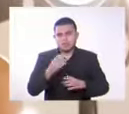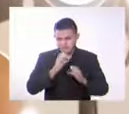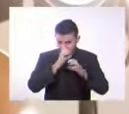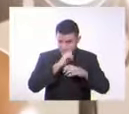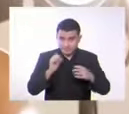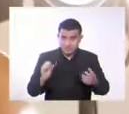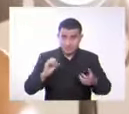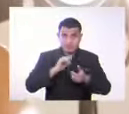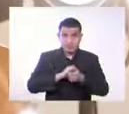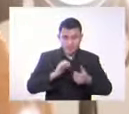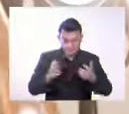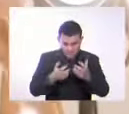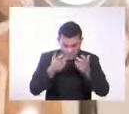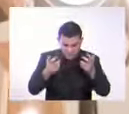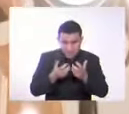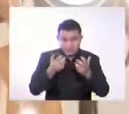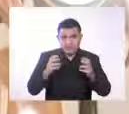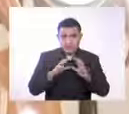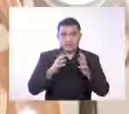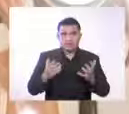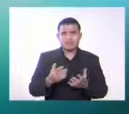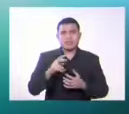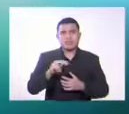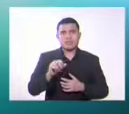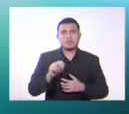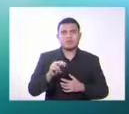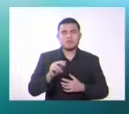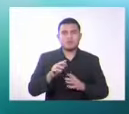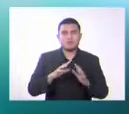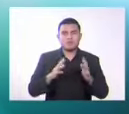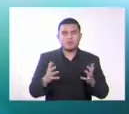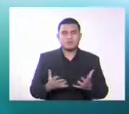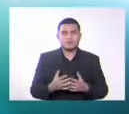a la exploración del nanouniverso.